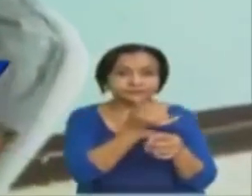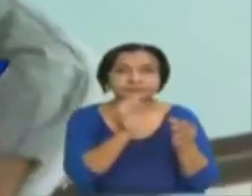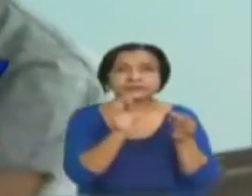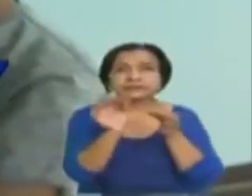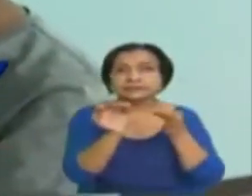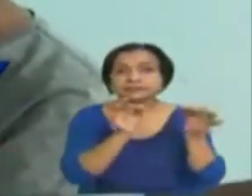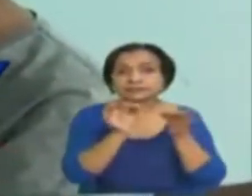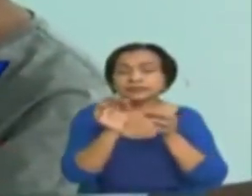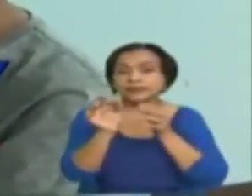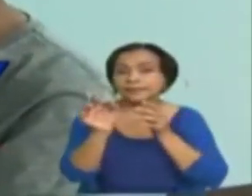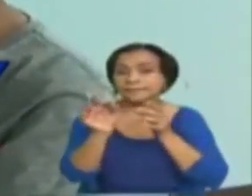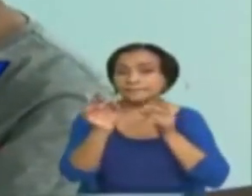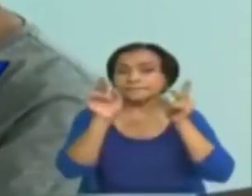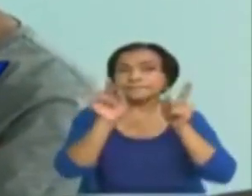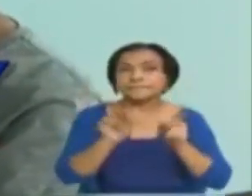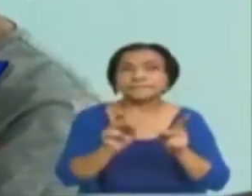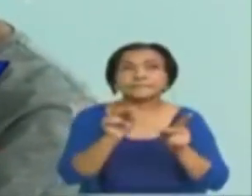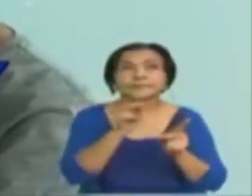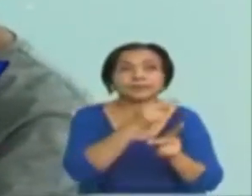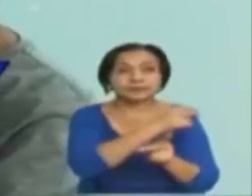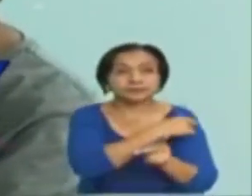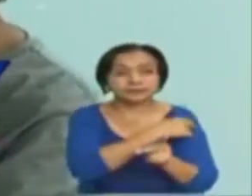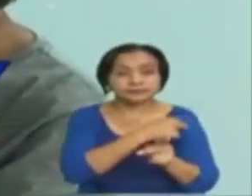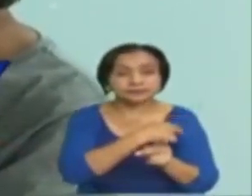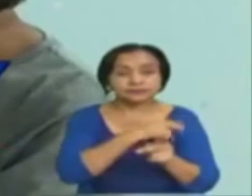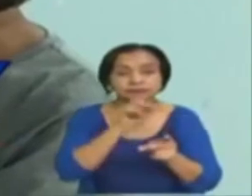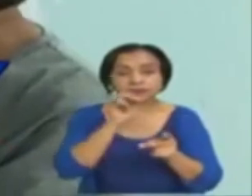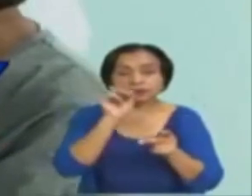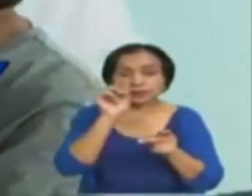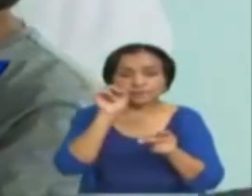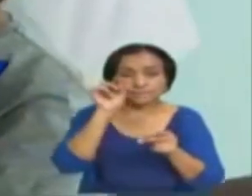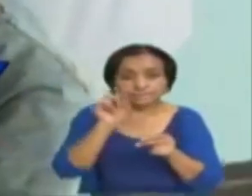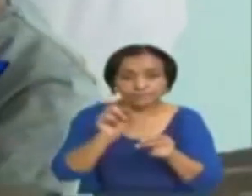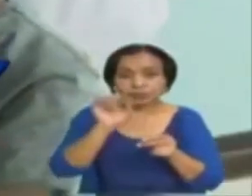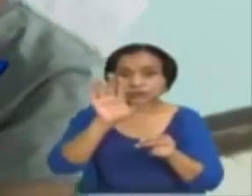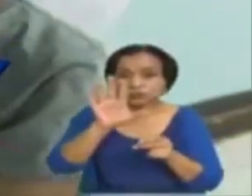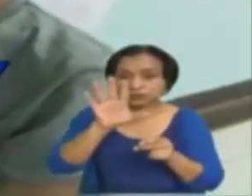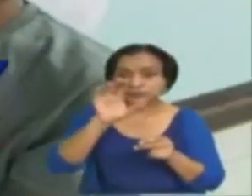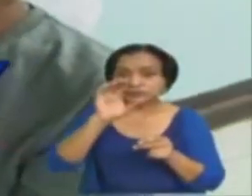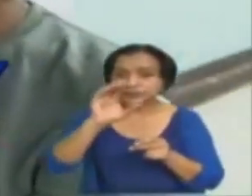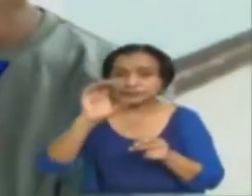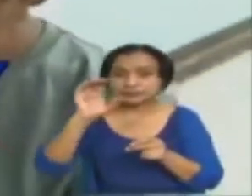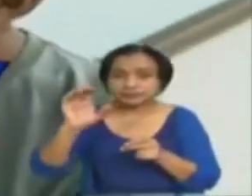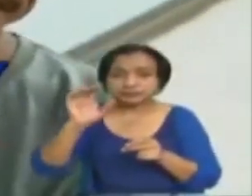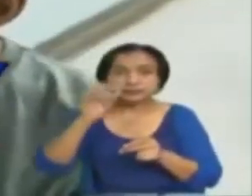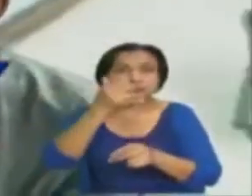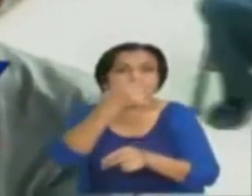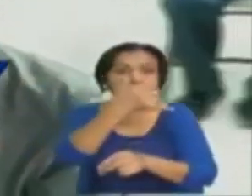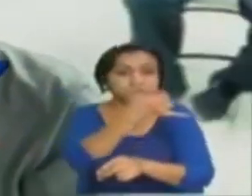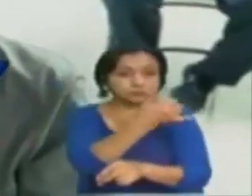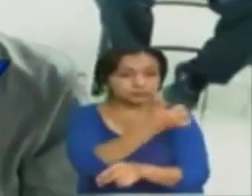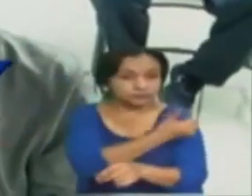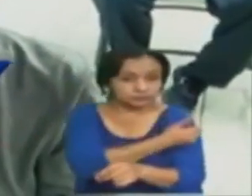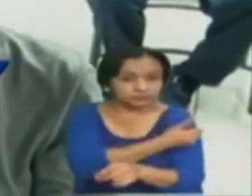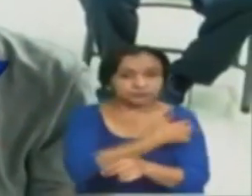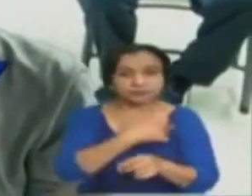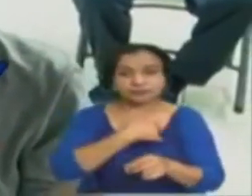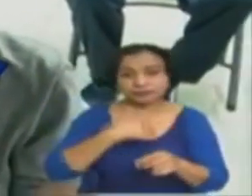en los departamentos de Managua y algunos municipios de Madrid para las personas de 45 años en